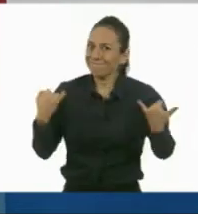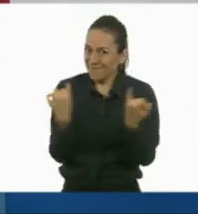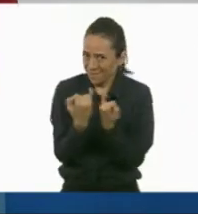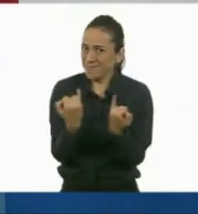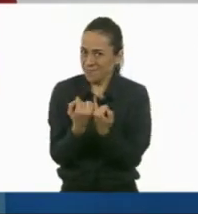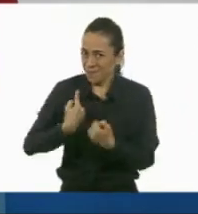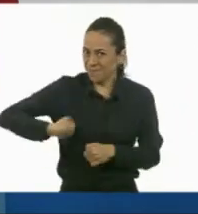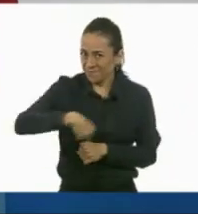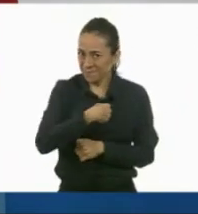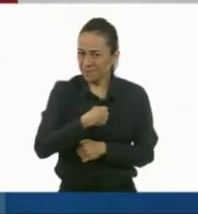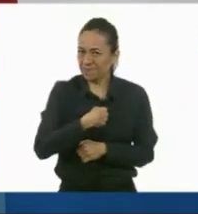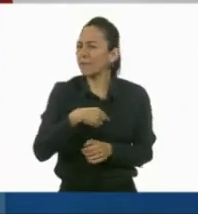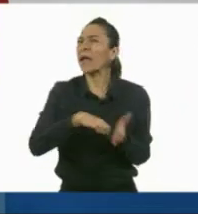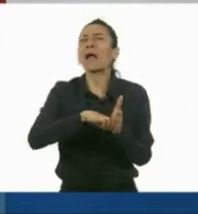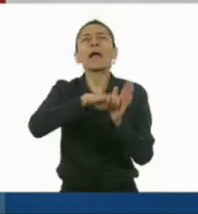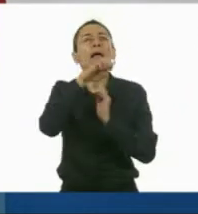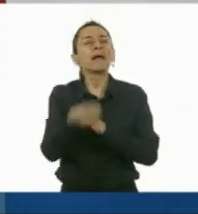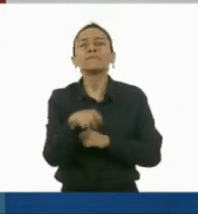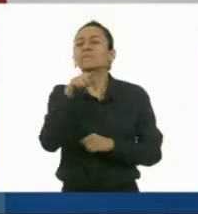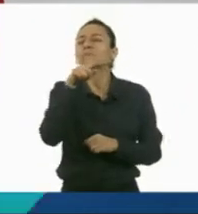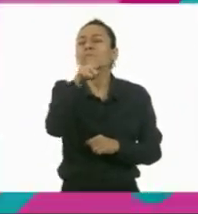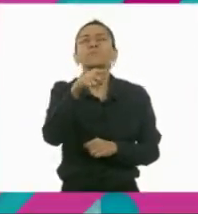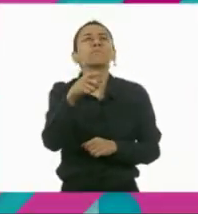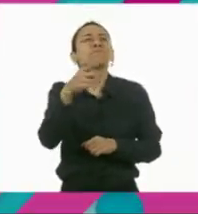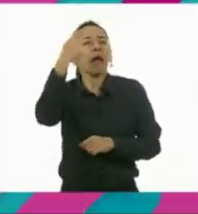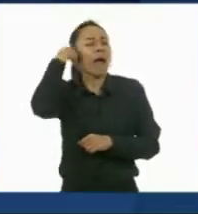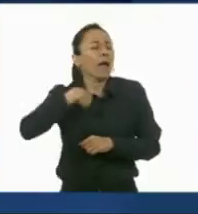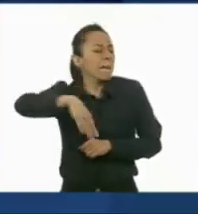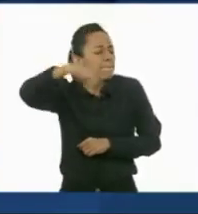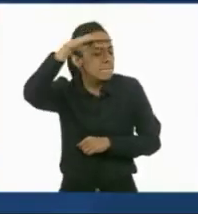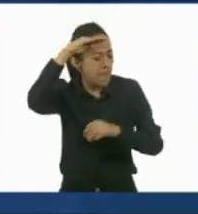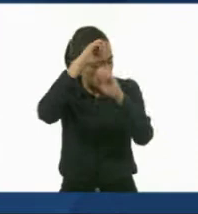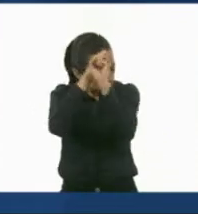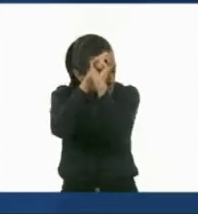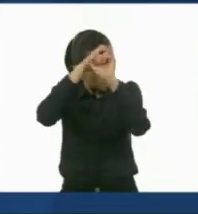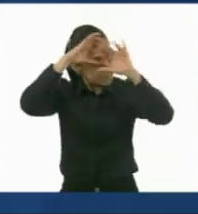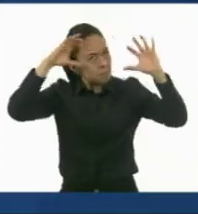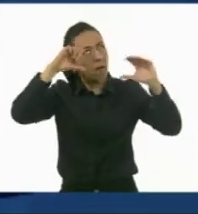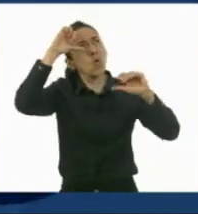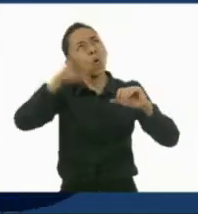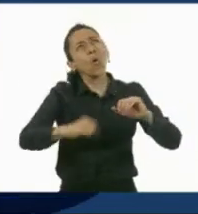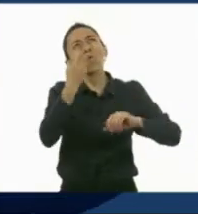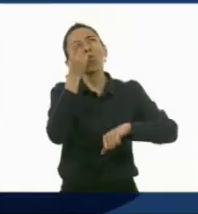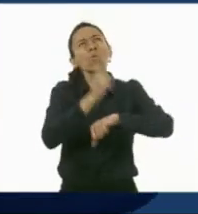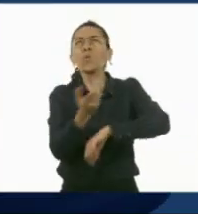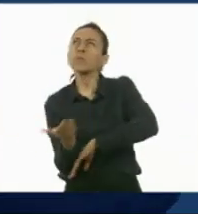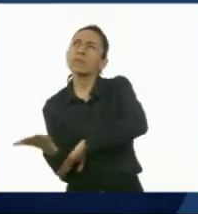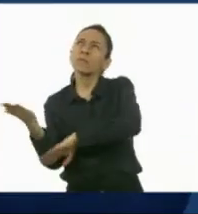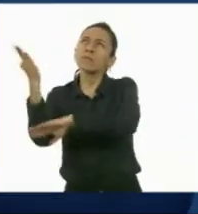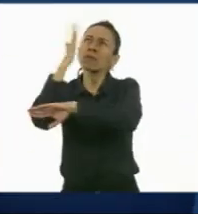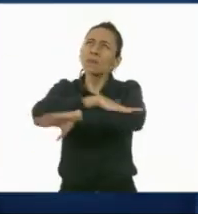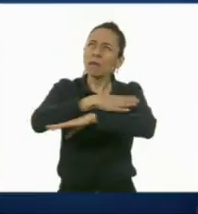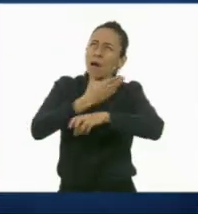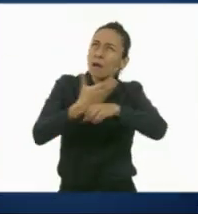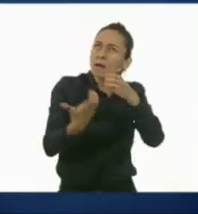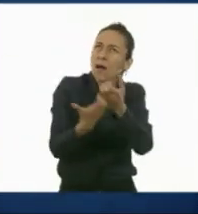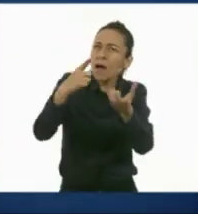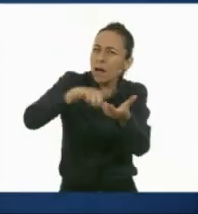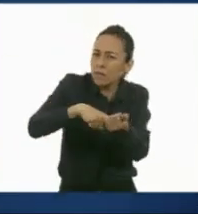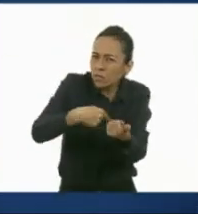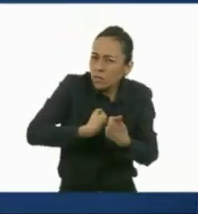su día a día. ¿Cuántas de las actividades que realizamos utilizan agua? Por